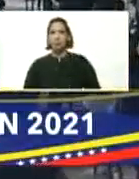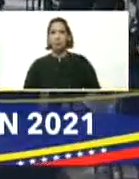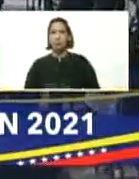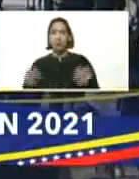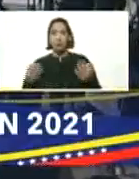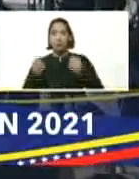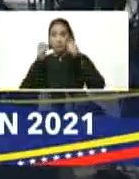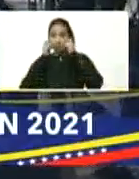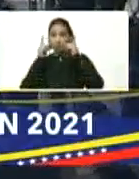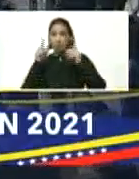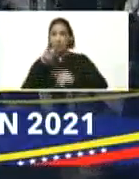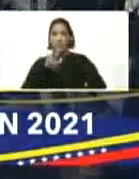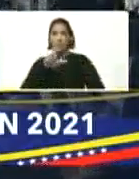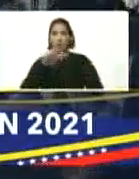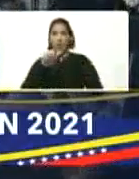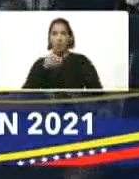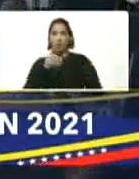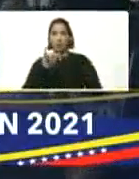admirable,